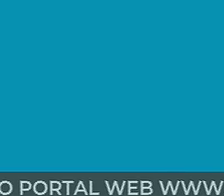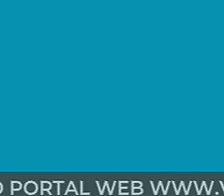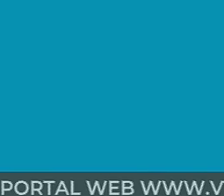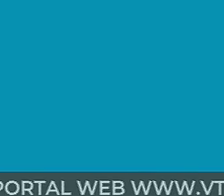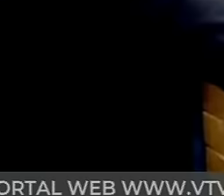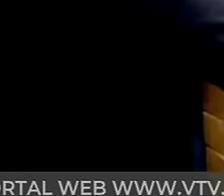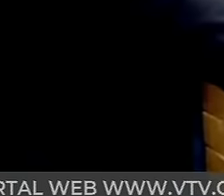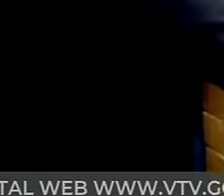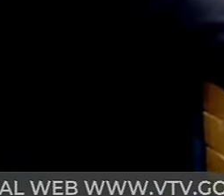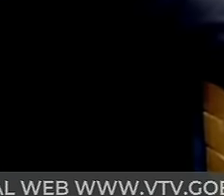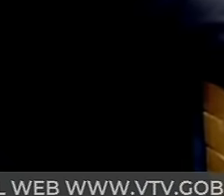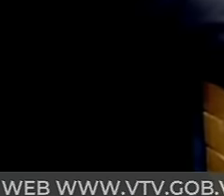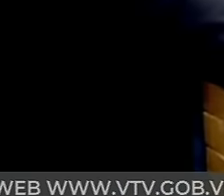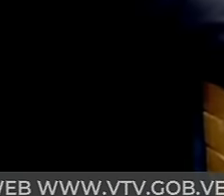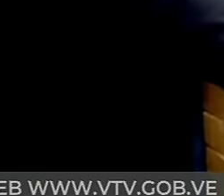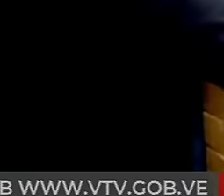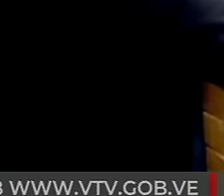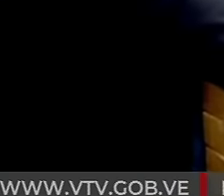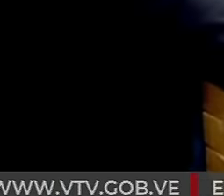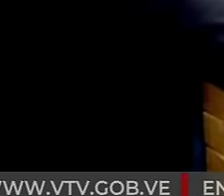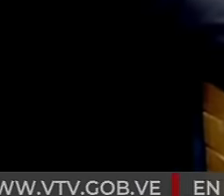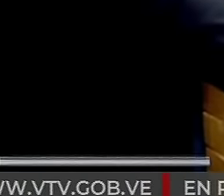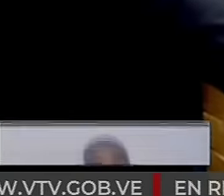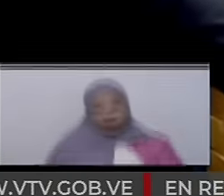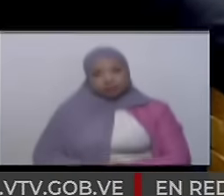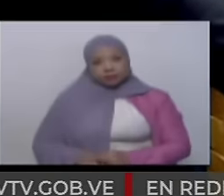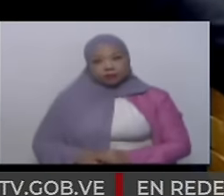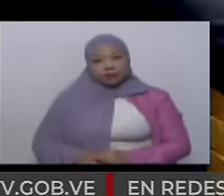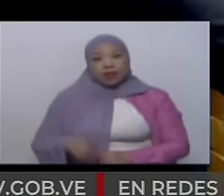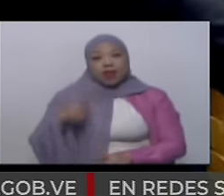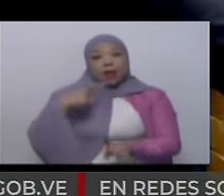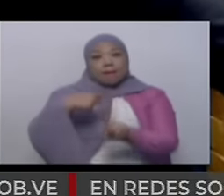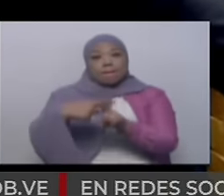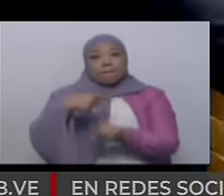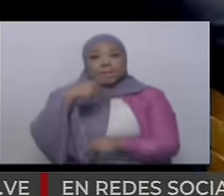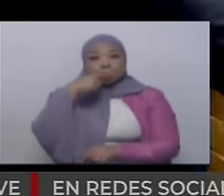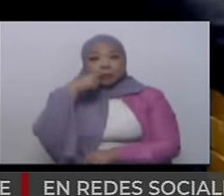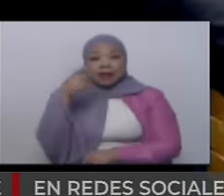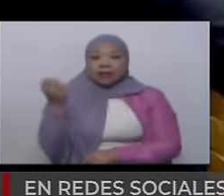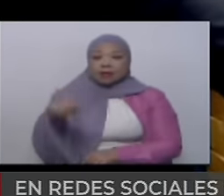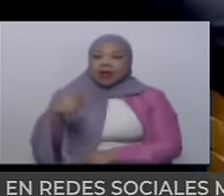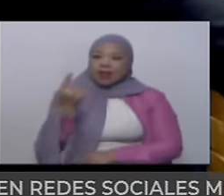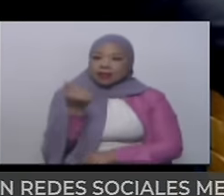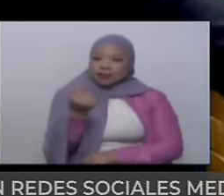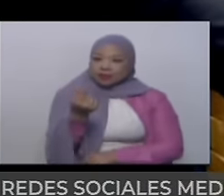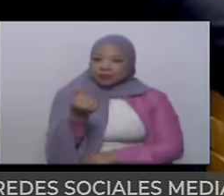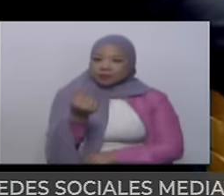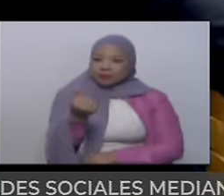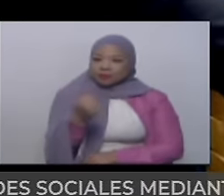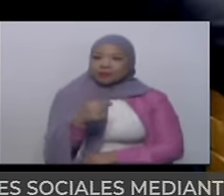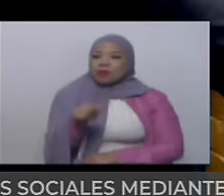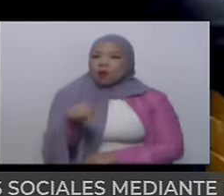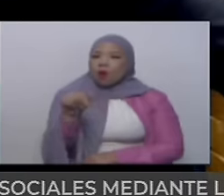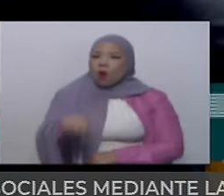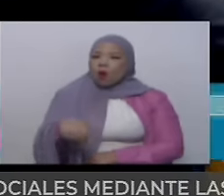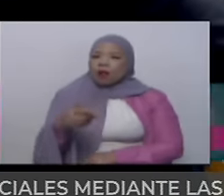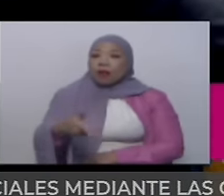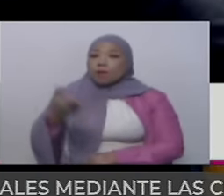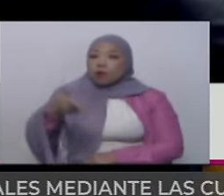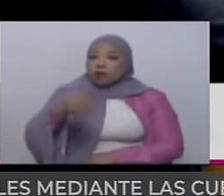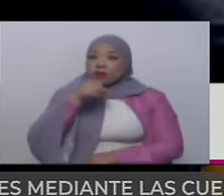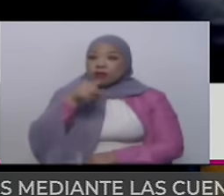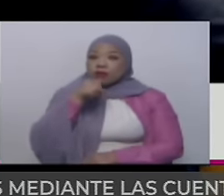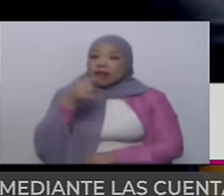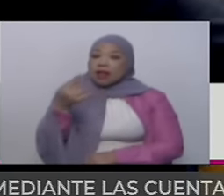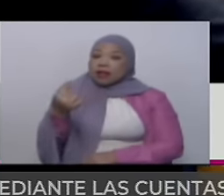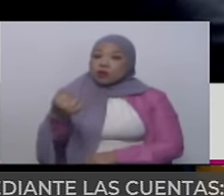Maduro más. Bueno, con Maduro más economía. Y un elemento fundamental de la